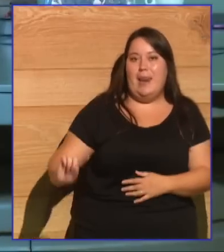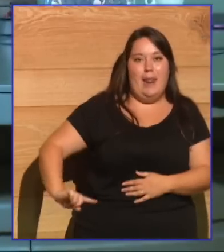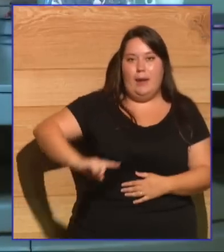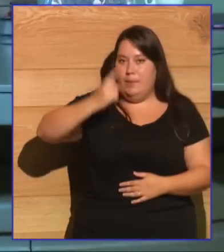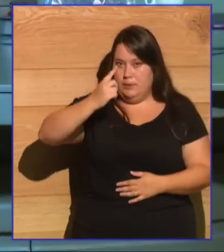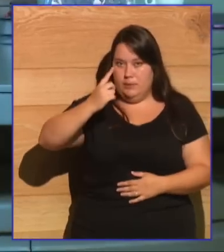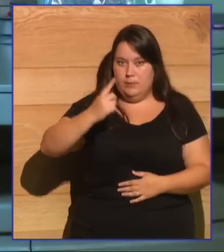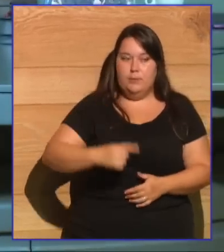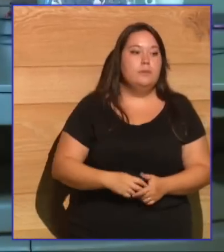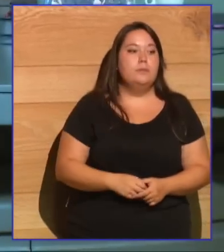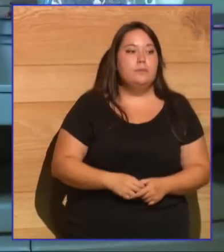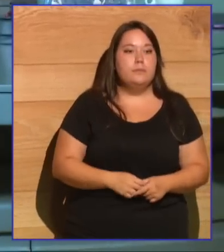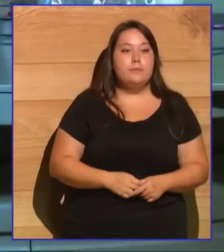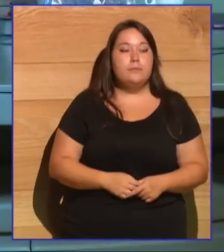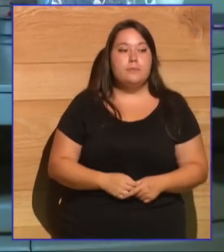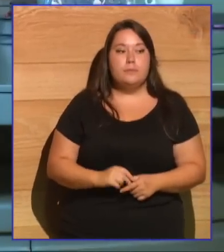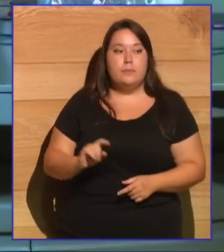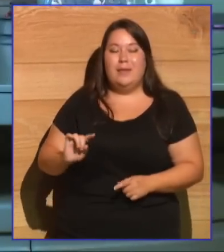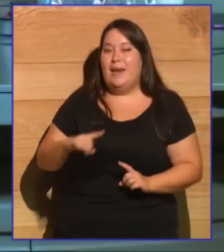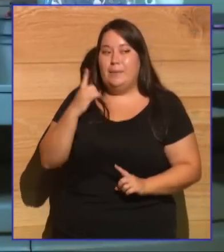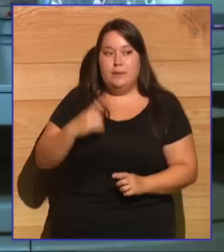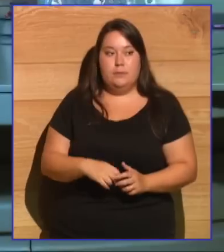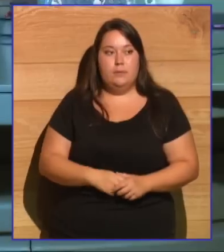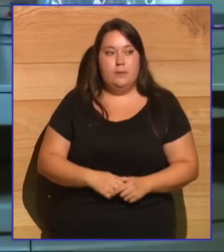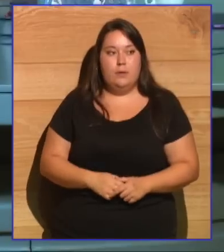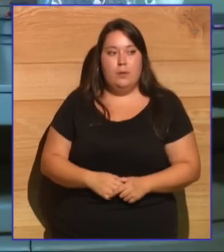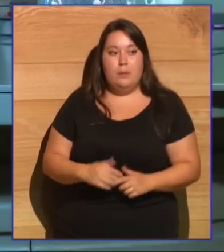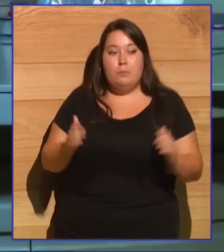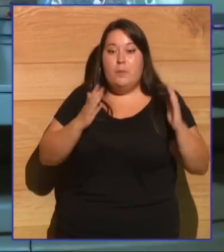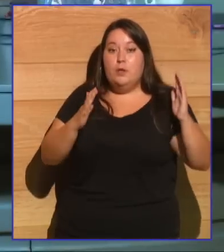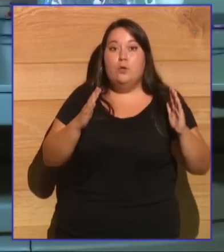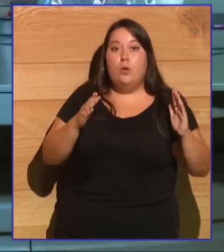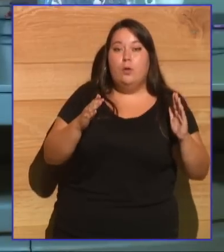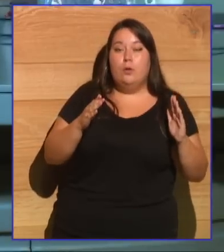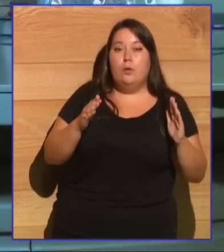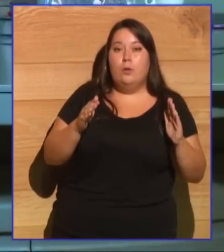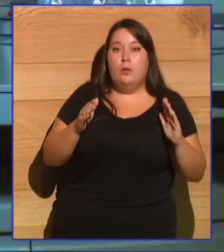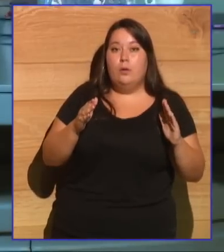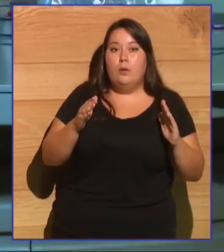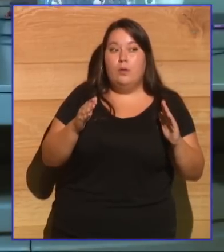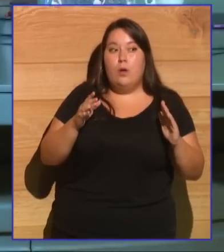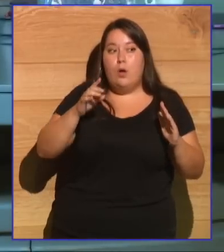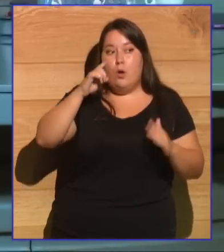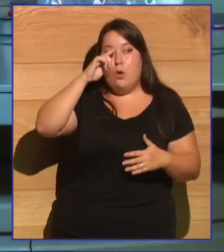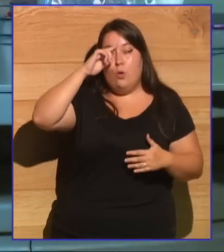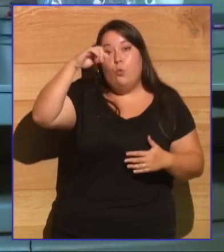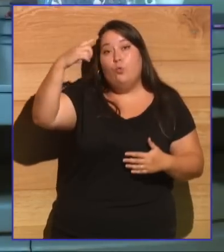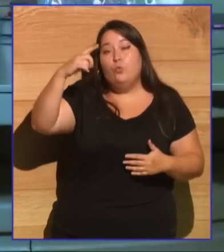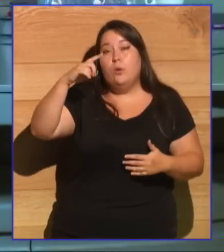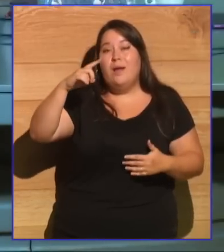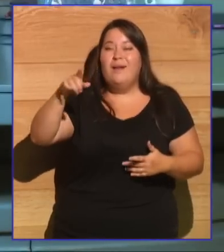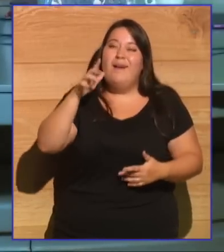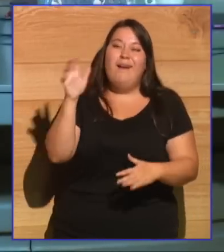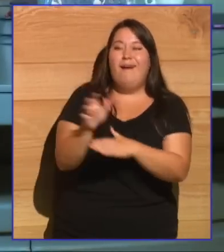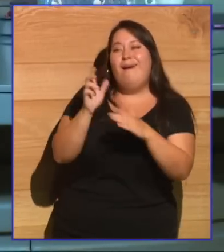la más antipática de si la película y a la vez de todo que es cuando quieres ridiculizar a las culturas otras culturas